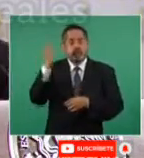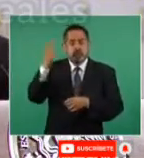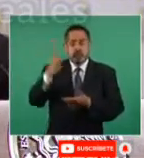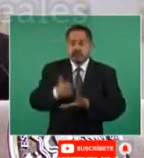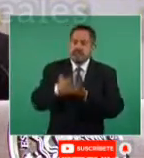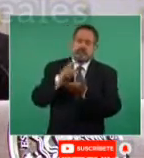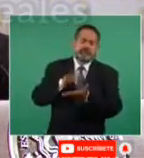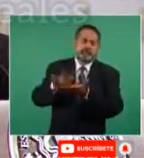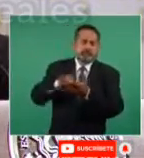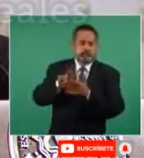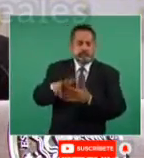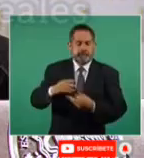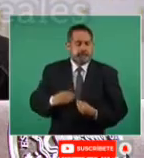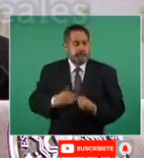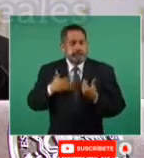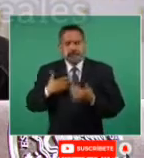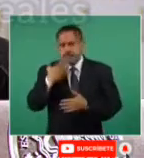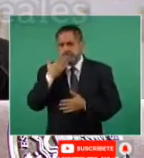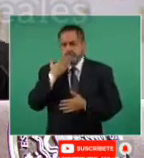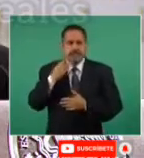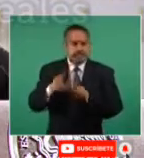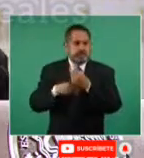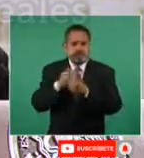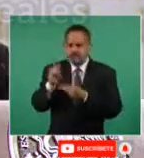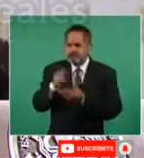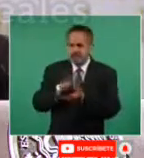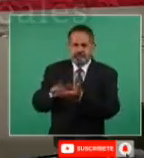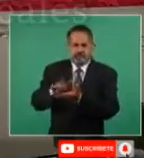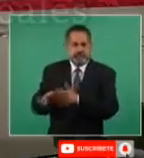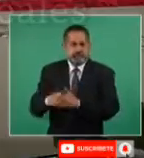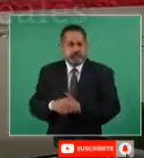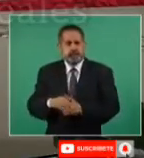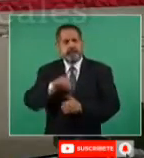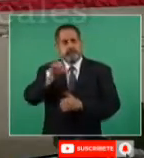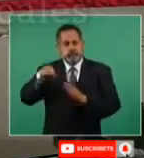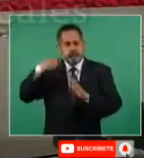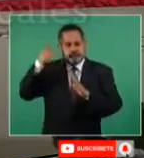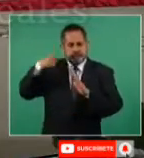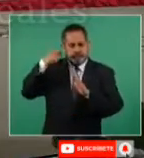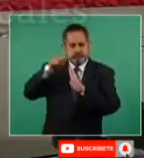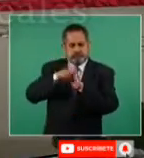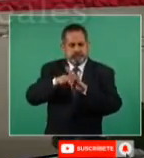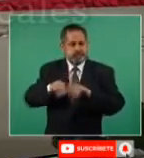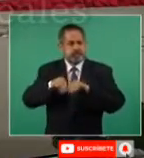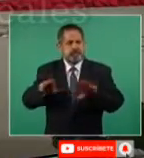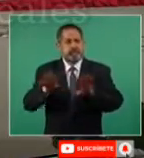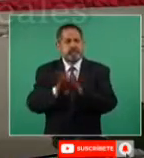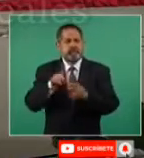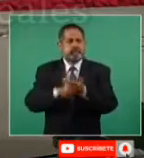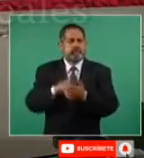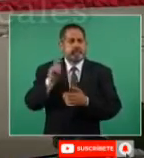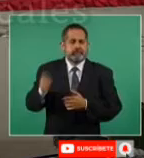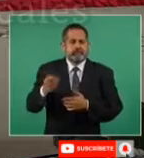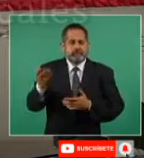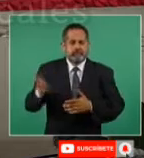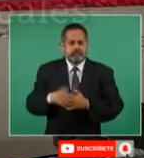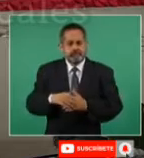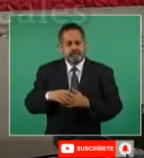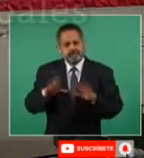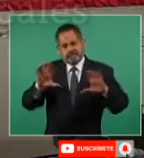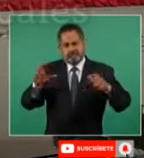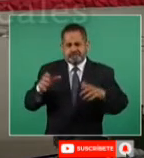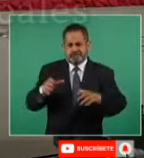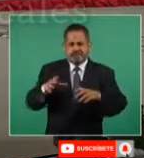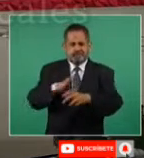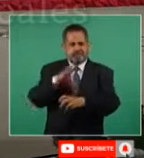que me motiva mucho también esa participación. Y posteriormente vamos a mostrar un video donde precisamente se concentra todo